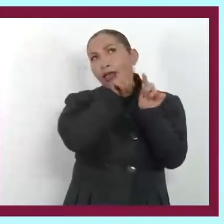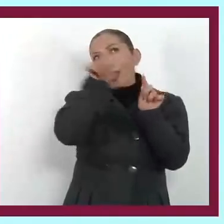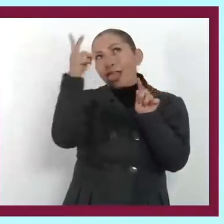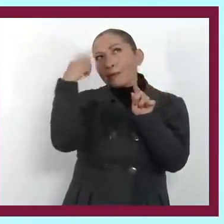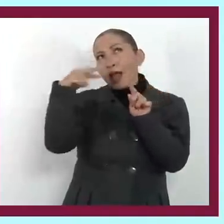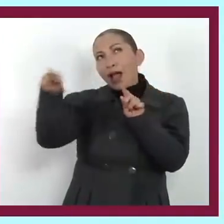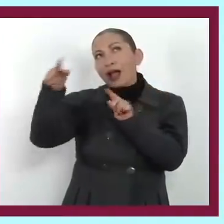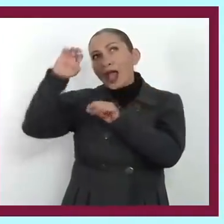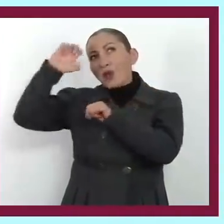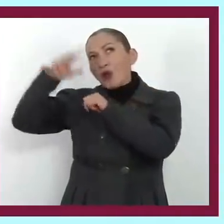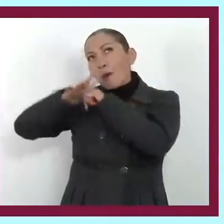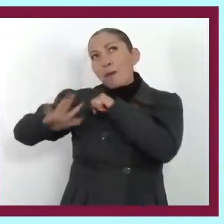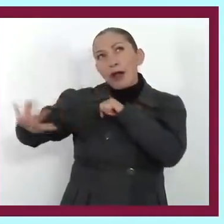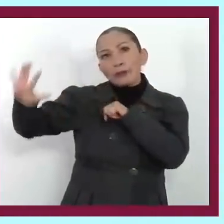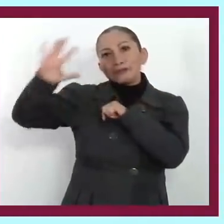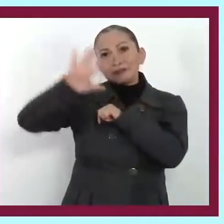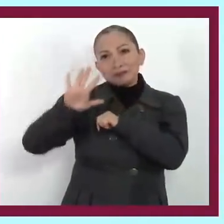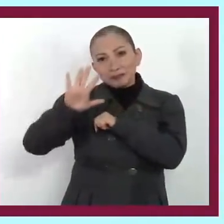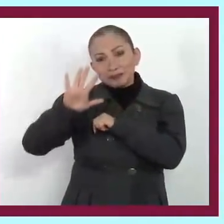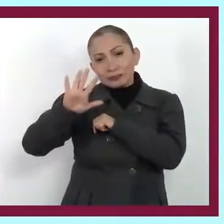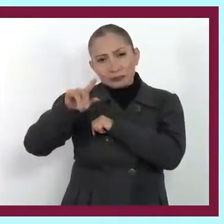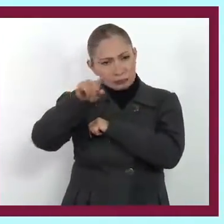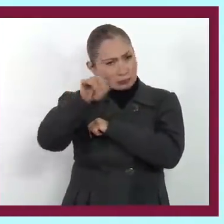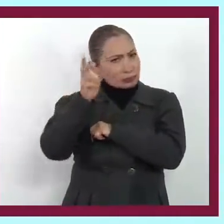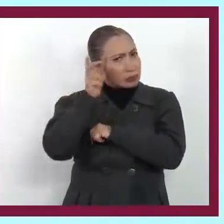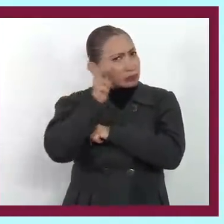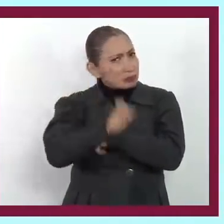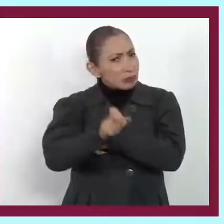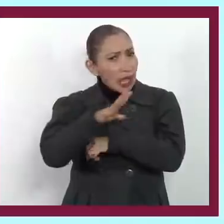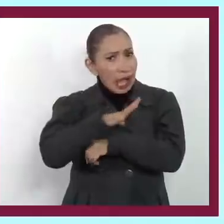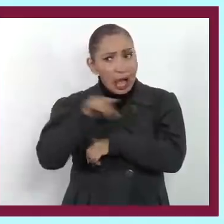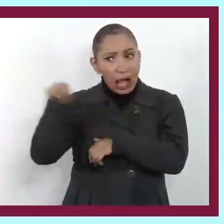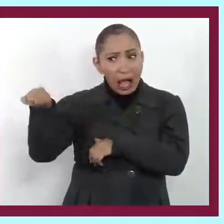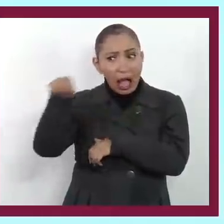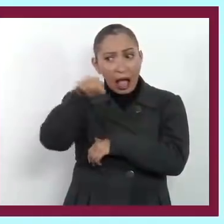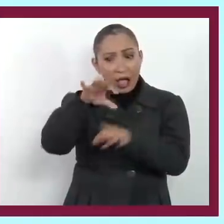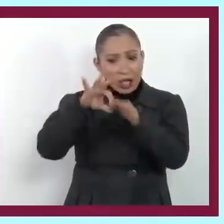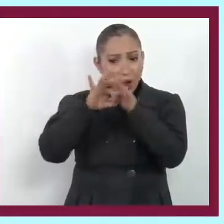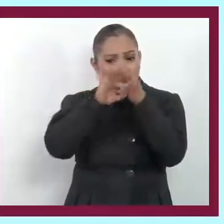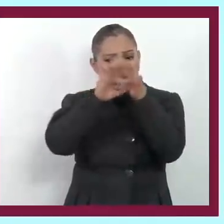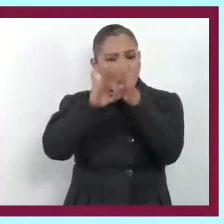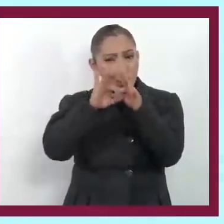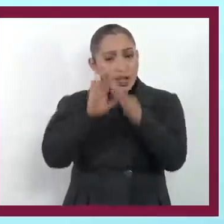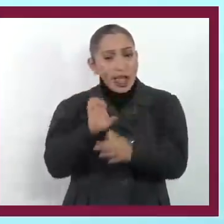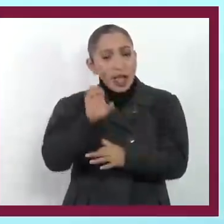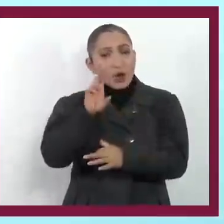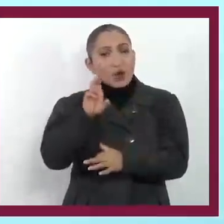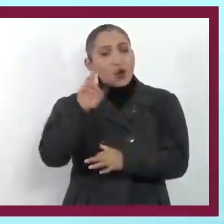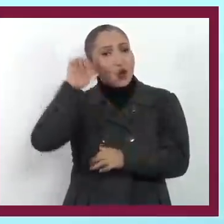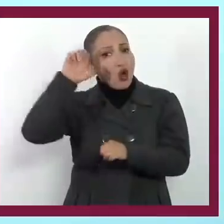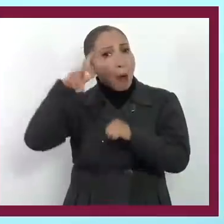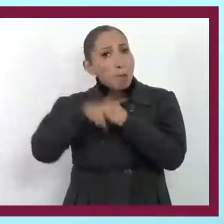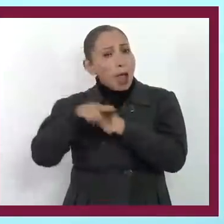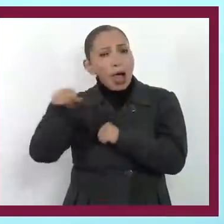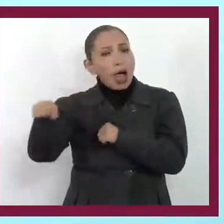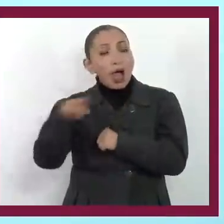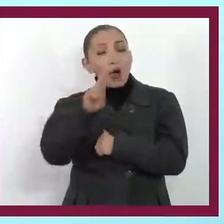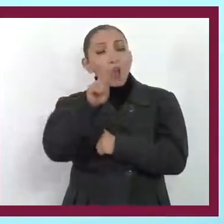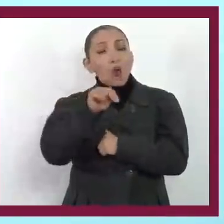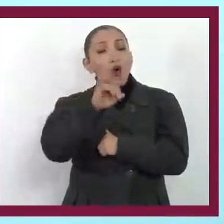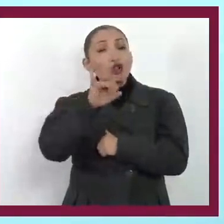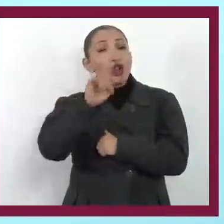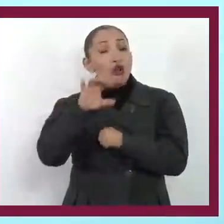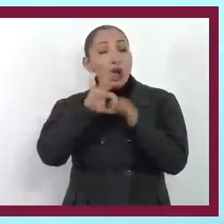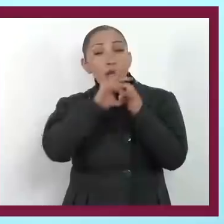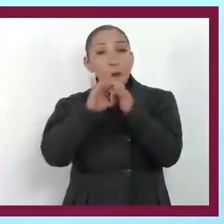en el continente europeo. ¿Han escuchado sobre la existencia de la Unión Europea? La Unión Europea